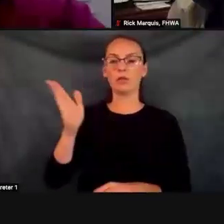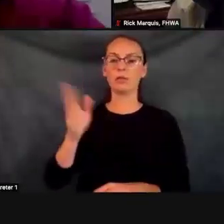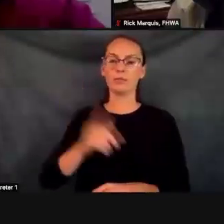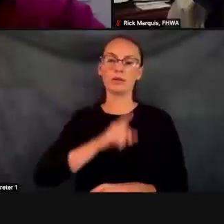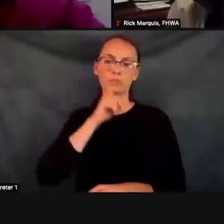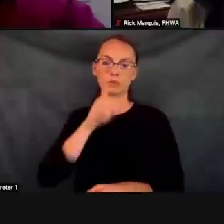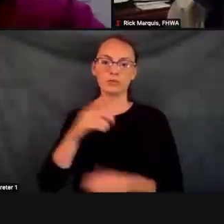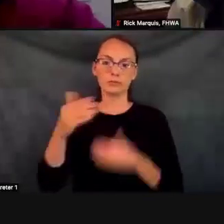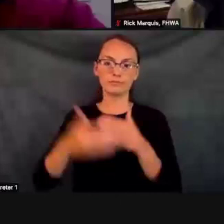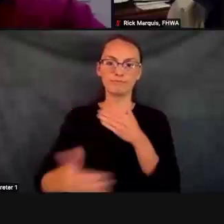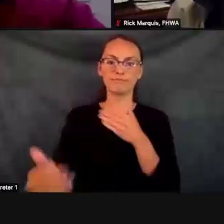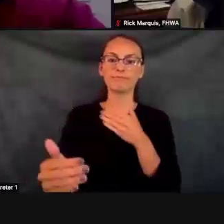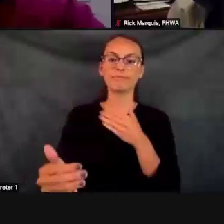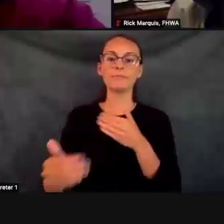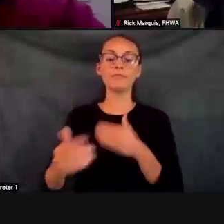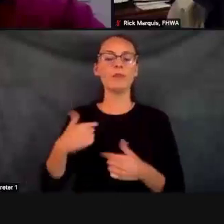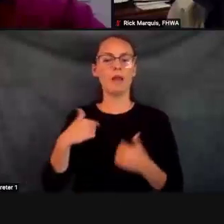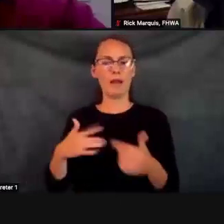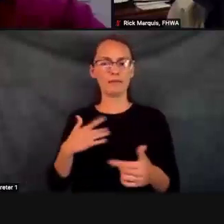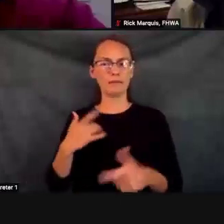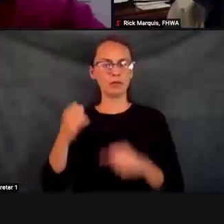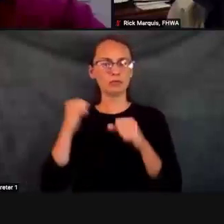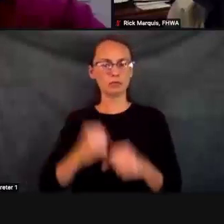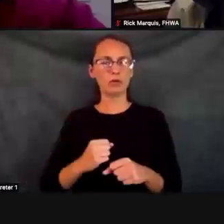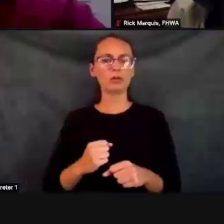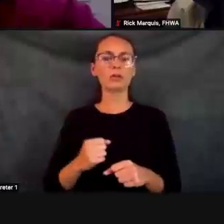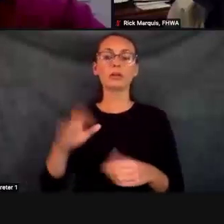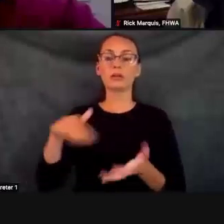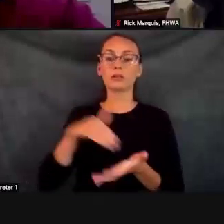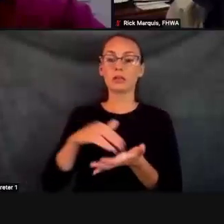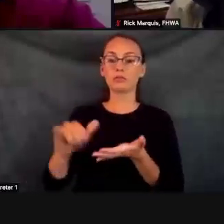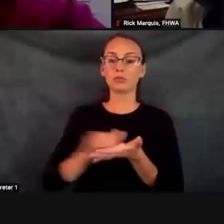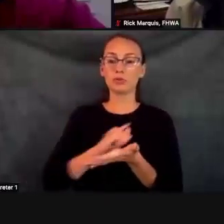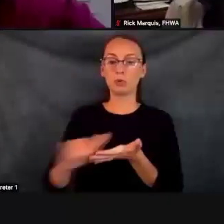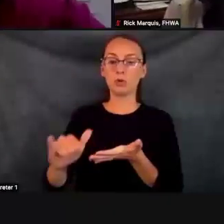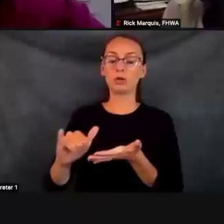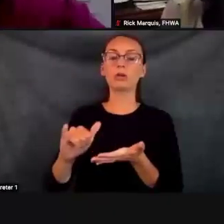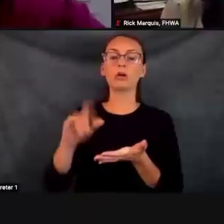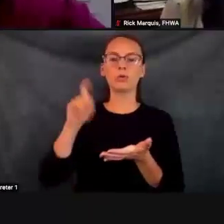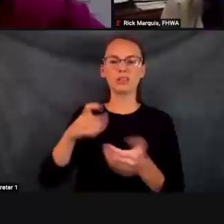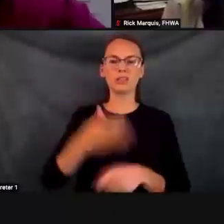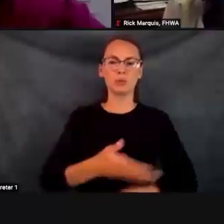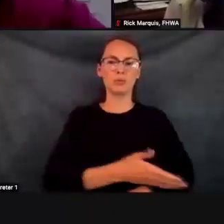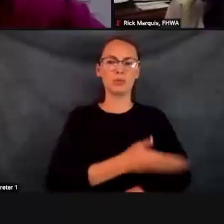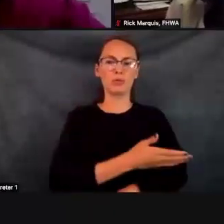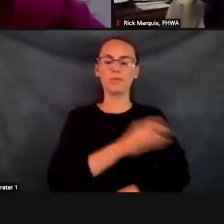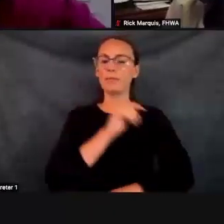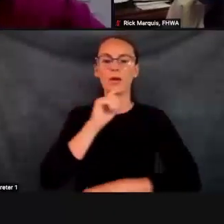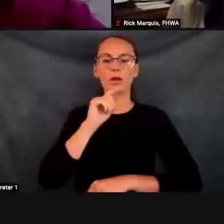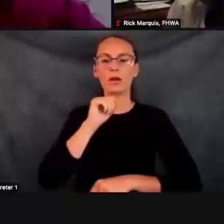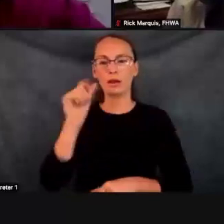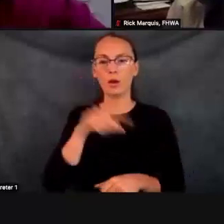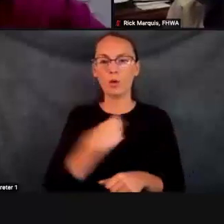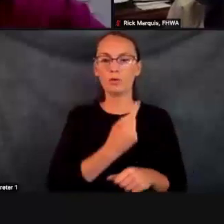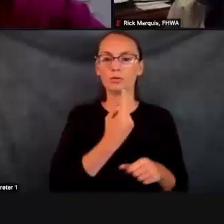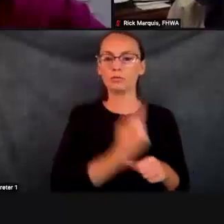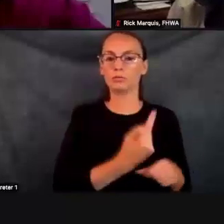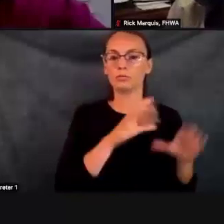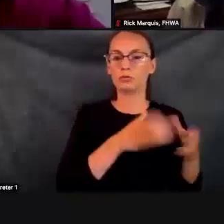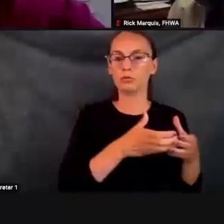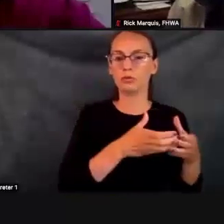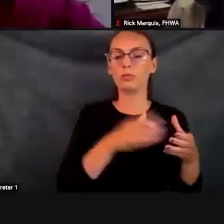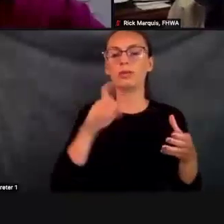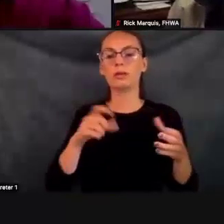ver una realidad en red de autobuses rápidos. Tenemos que mejorar el sistema para todos